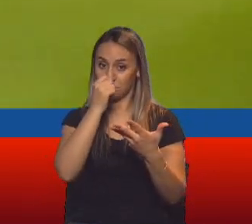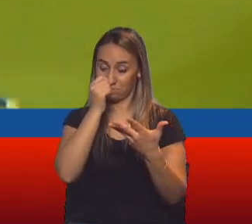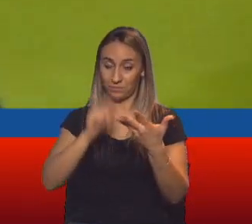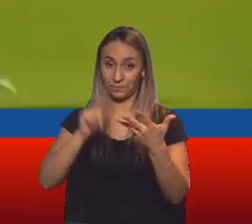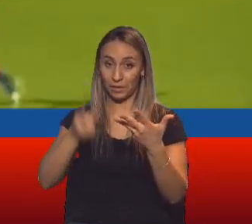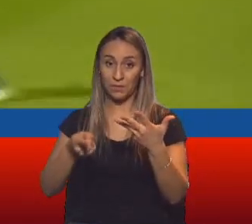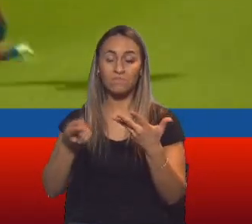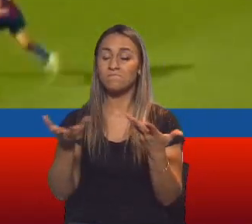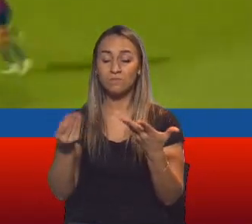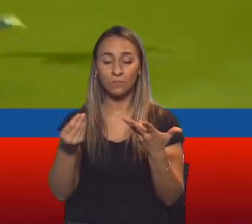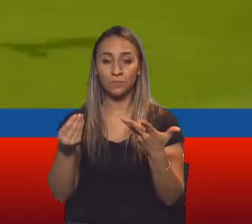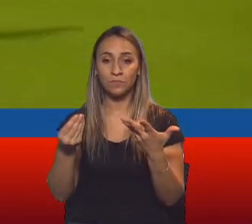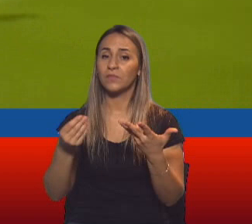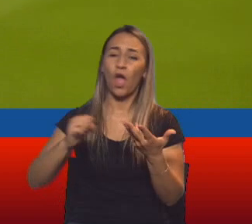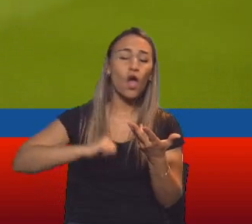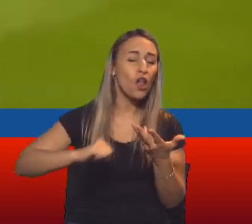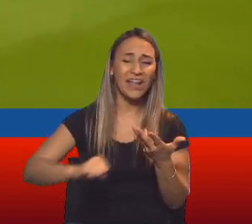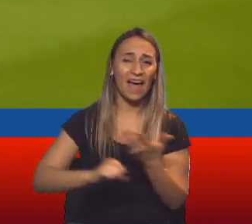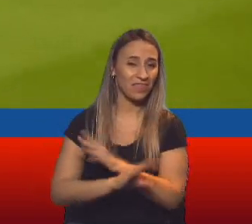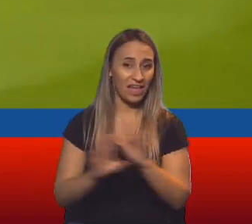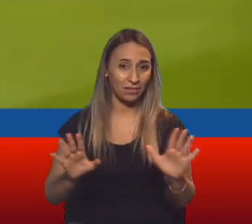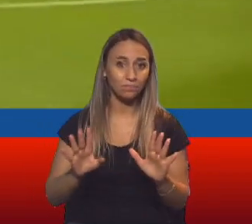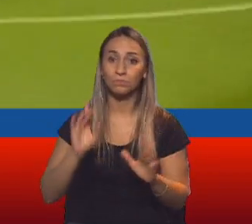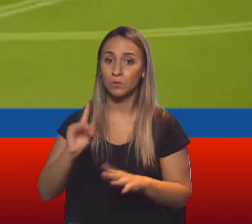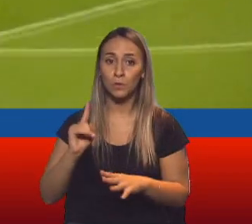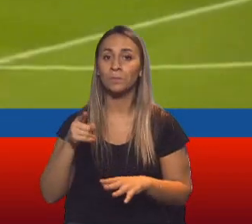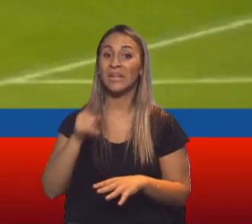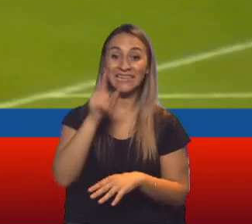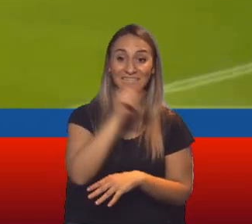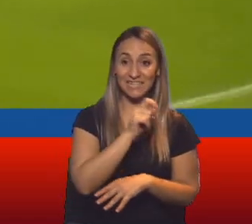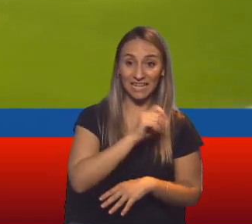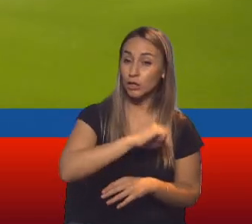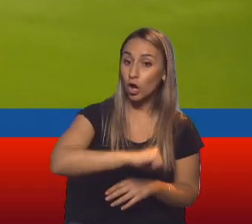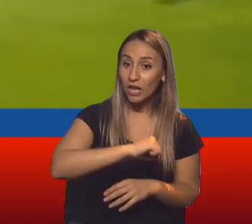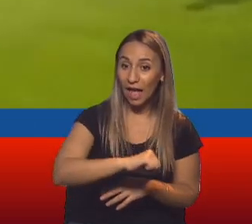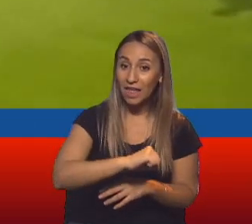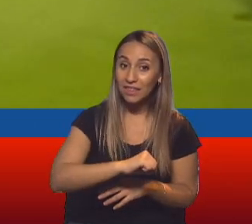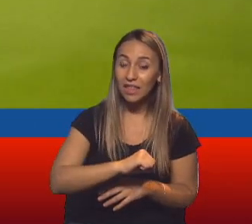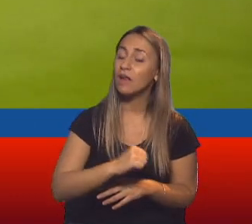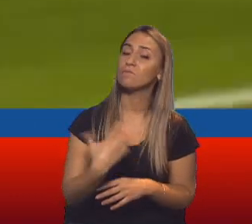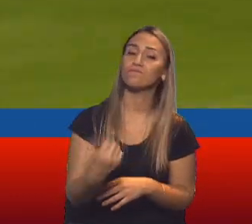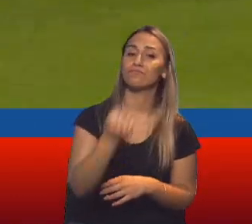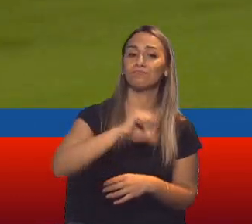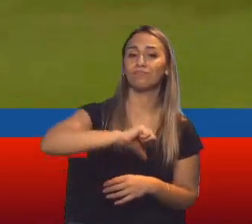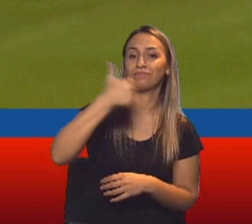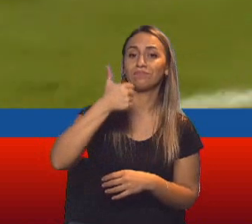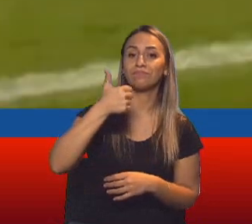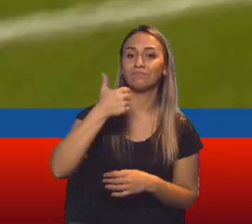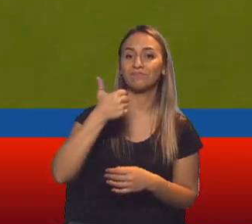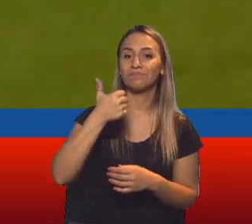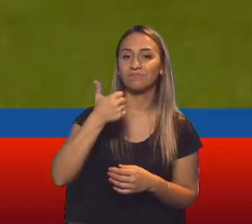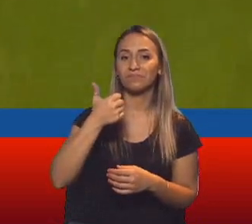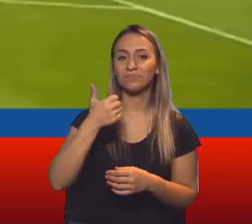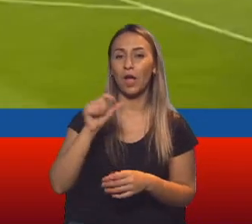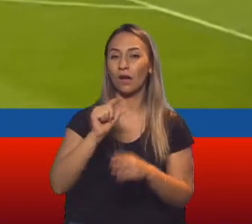ante su gente? Bueno, con una goleada también, como lo hicieron las chicas, para quedarse con el título un ratito